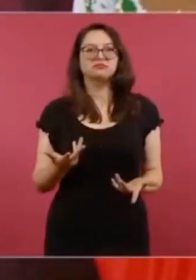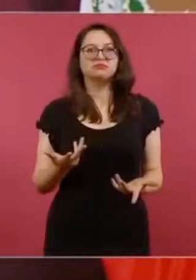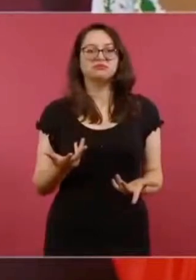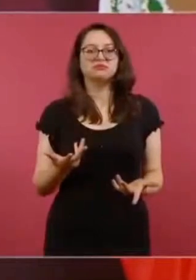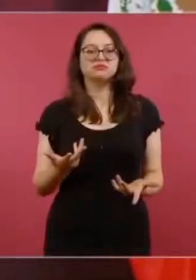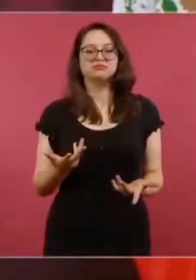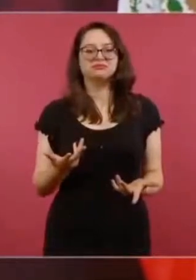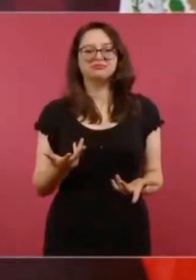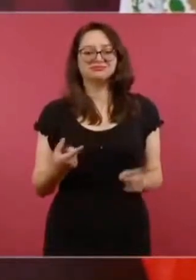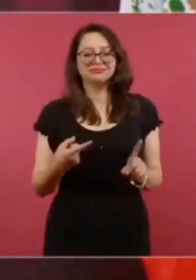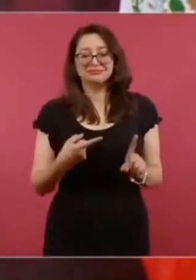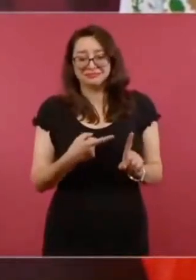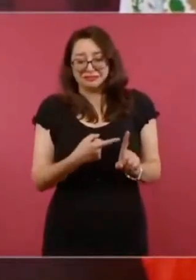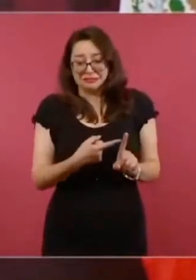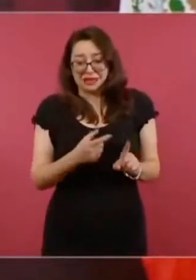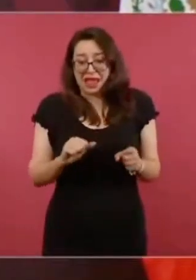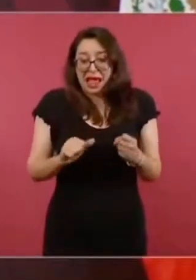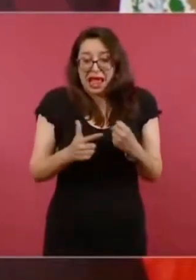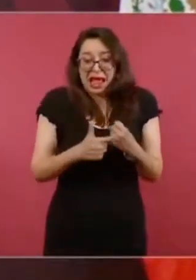es incapaz